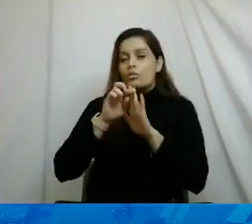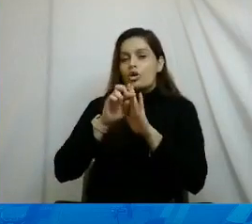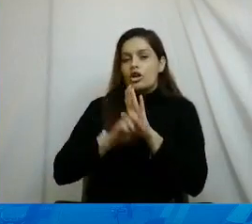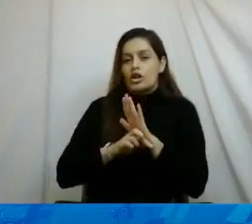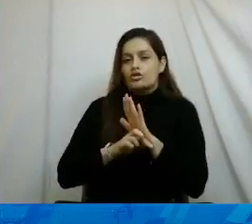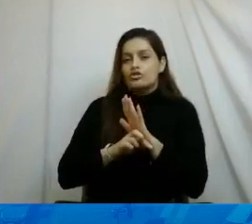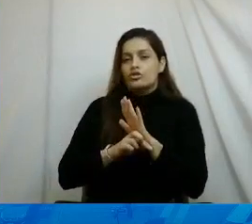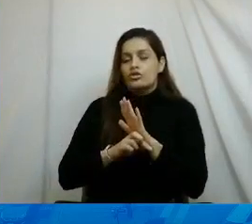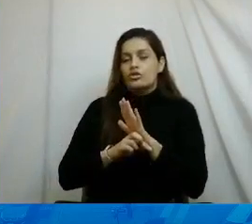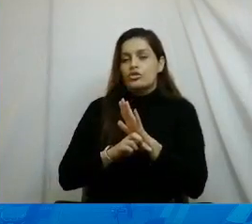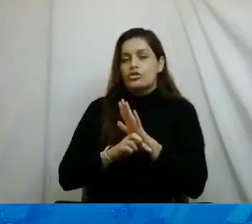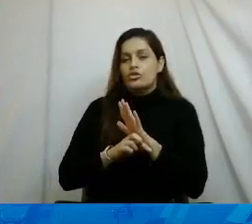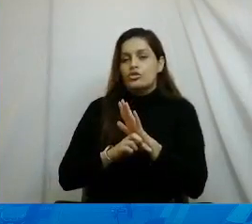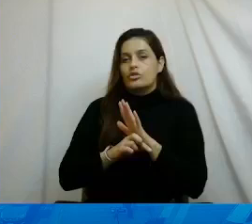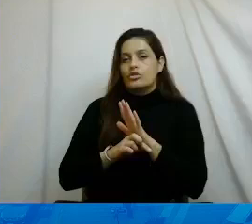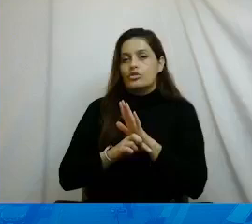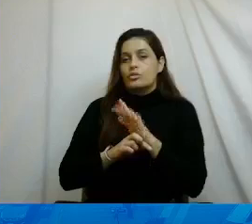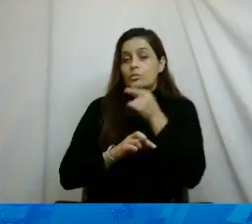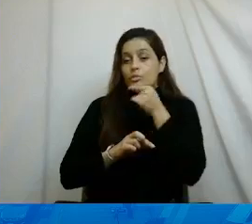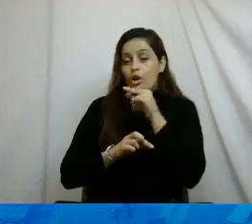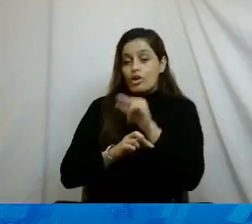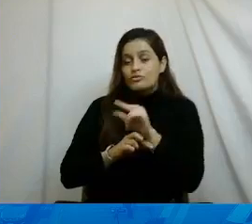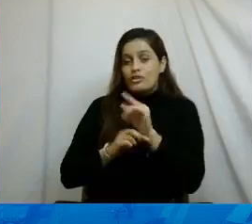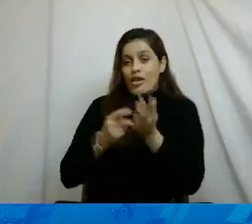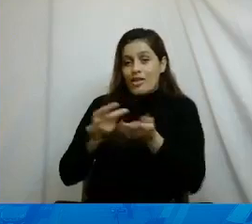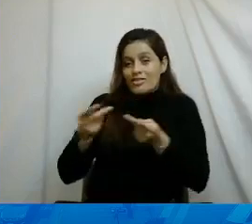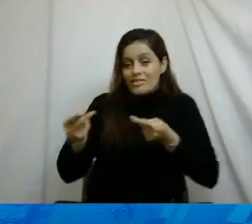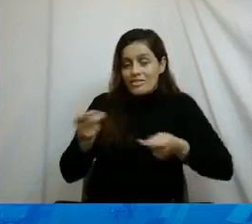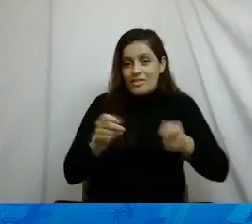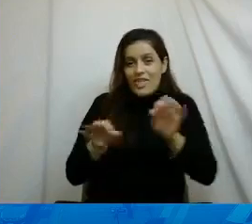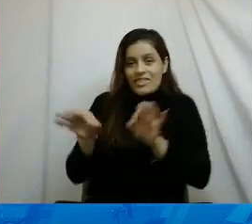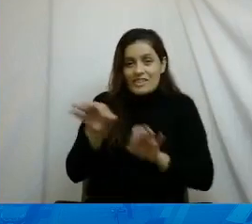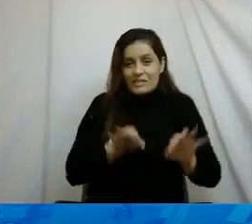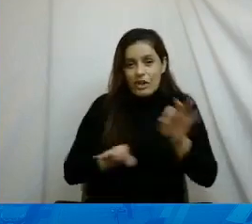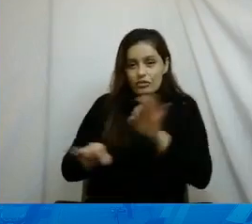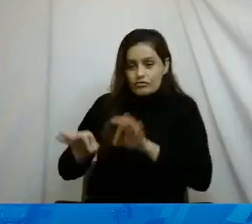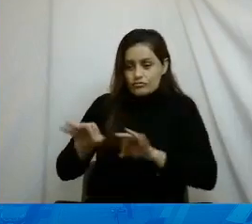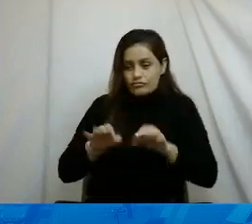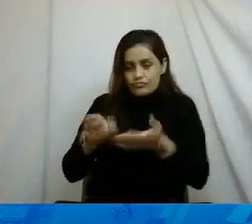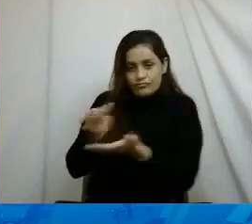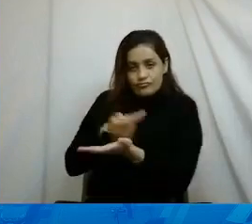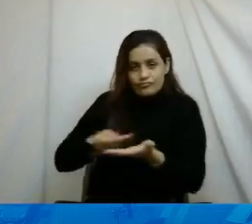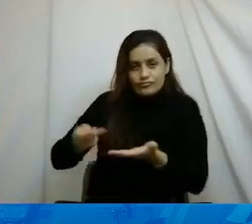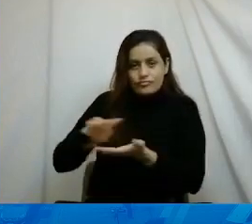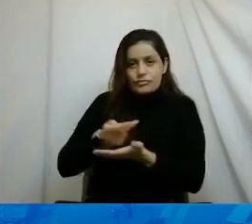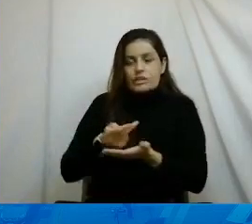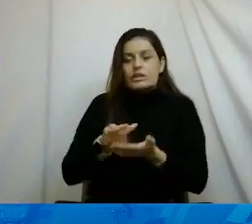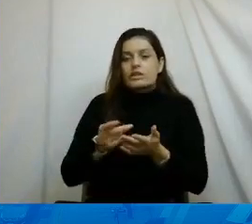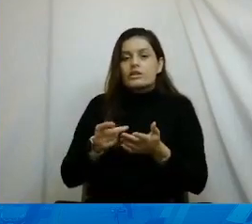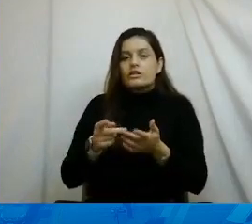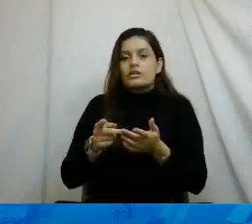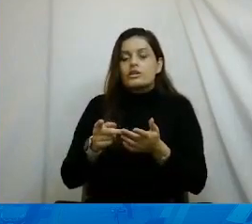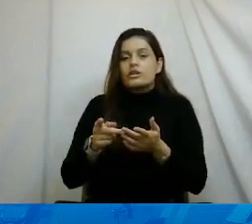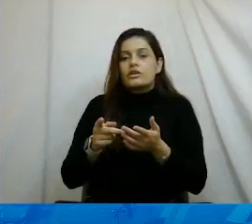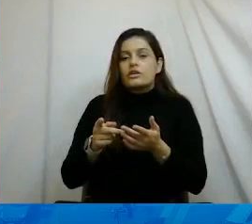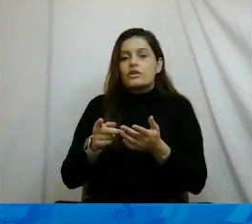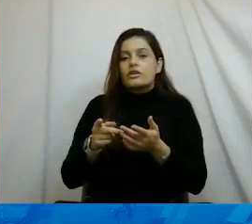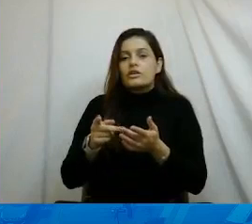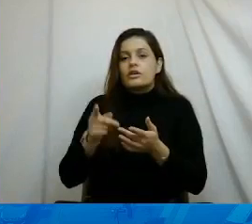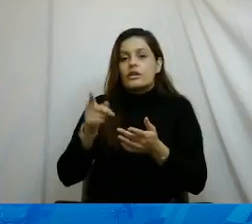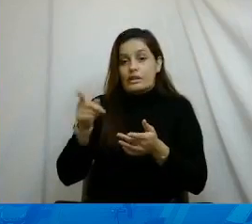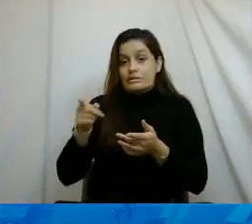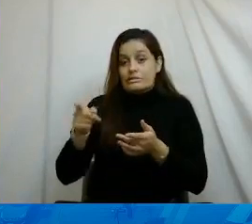está en su etapa de diseño, pero probablemente se va a ejecutar, que tiene que ver con el bypass de Melipilla, que va a pasar por Alfonso